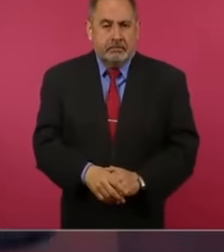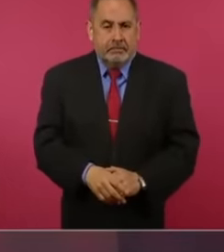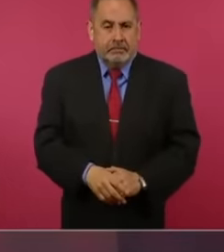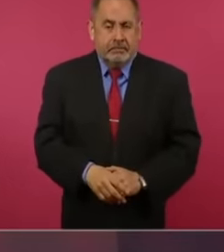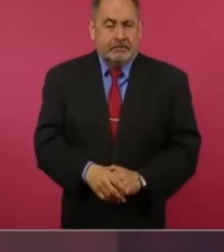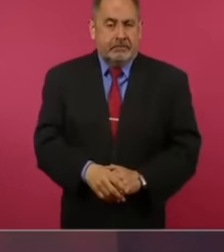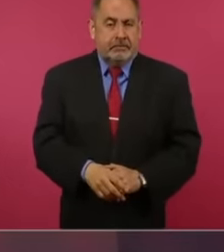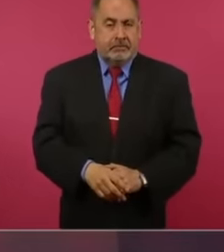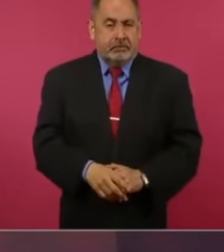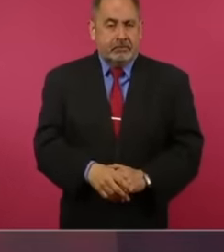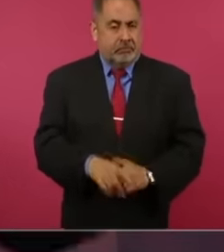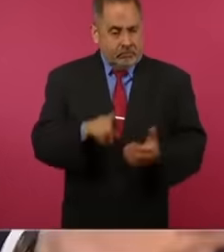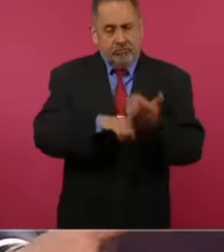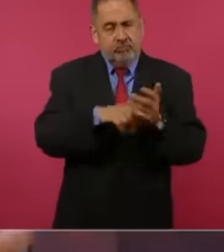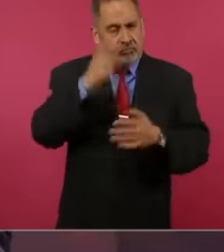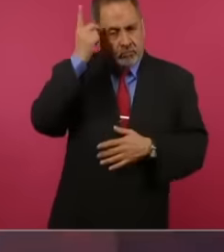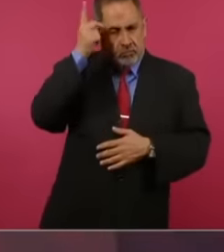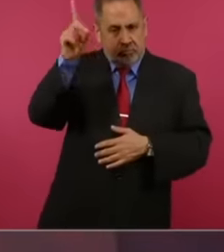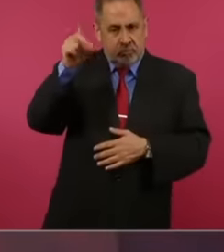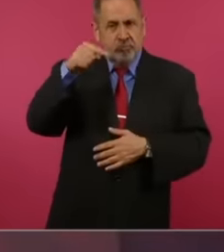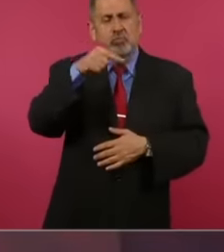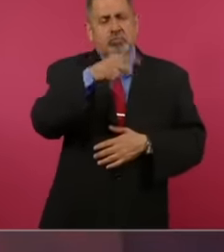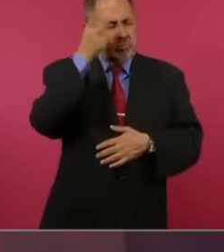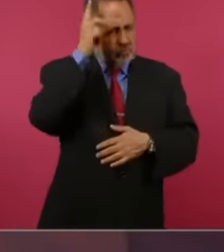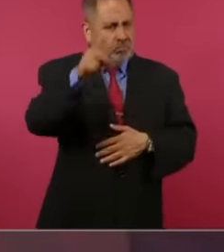O sea, me refiero a los dueños.